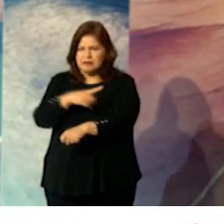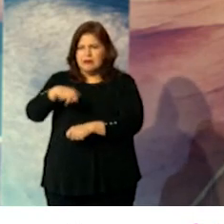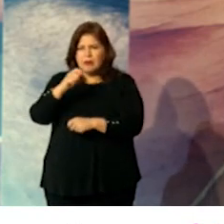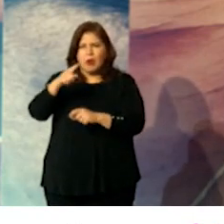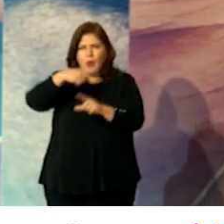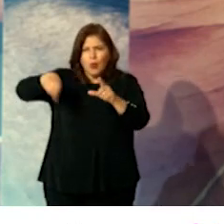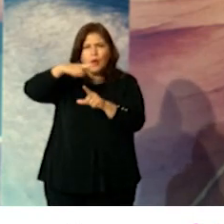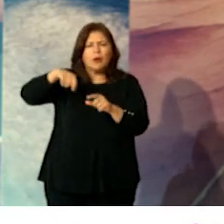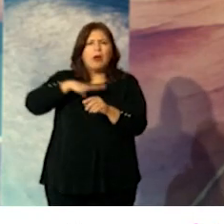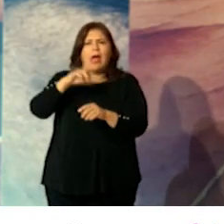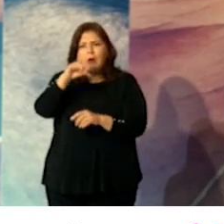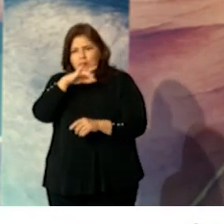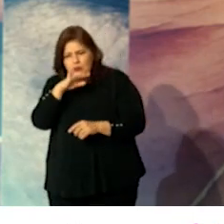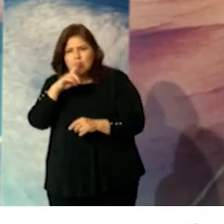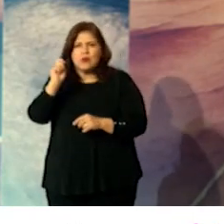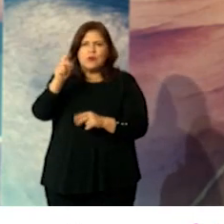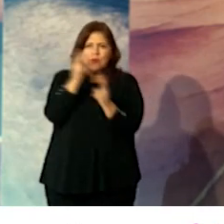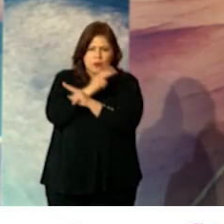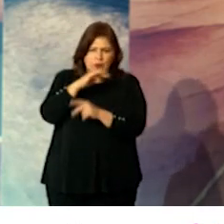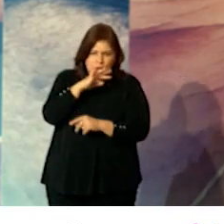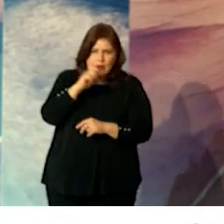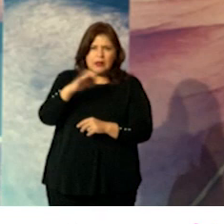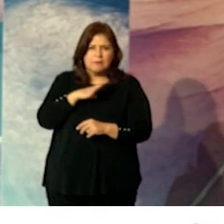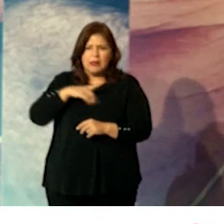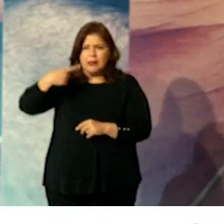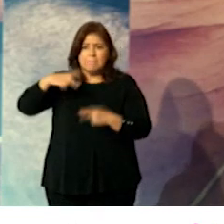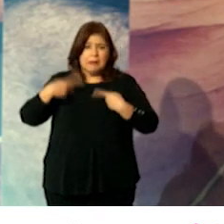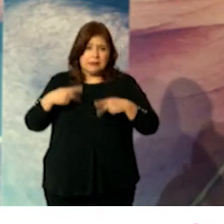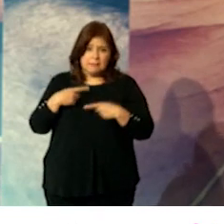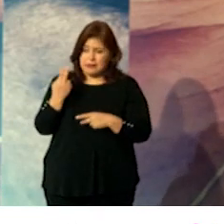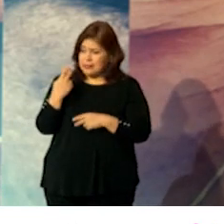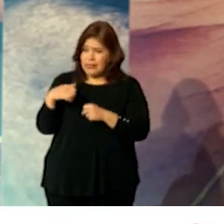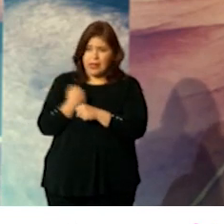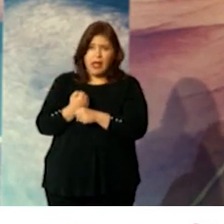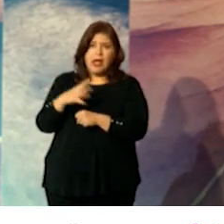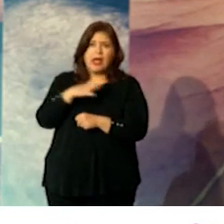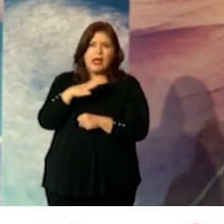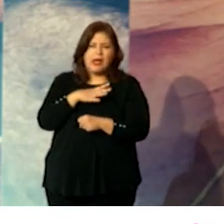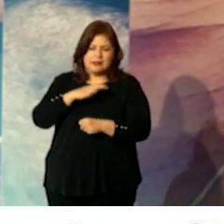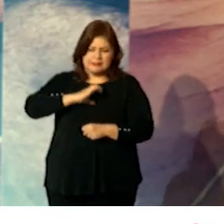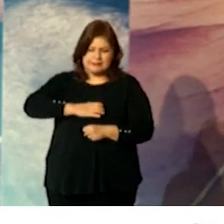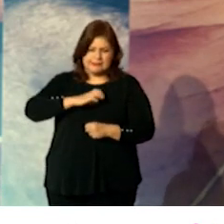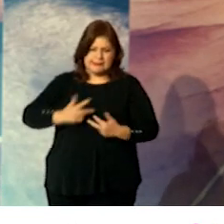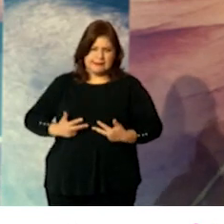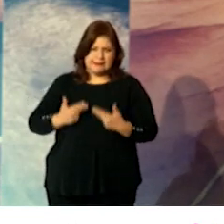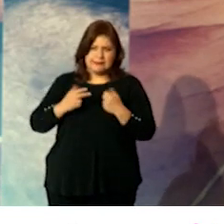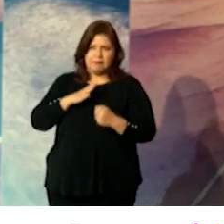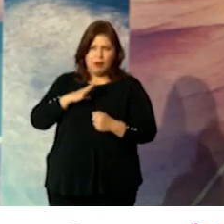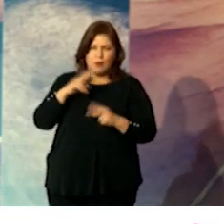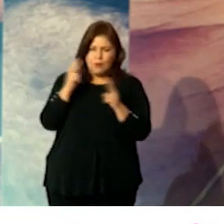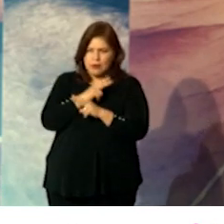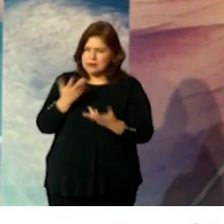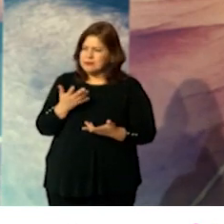está contaminado, el agua está contaminada y las personas están muriendo a los 25 años con cáncer de laringe. Y cuando la gente empieza a